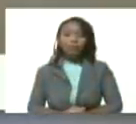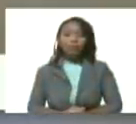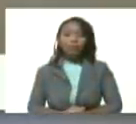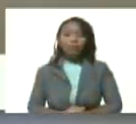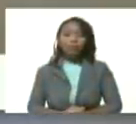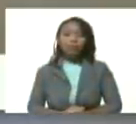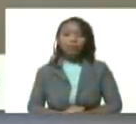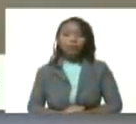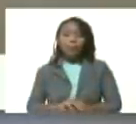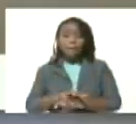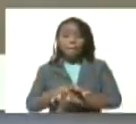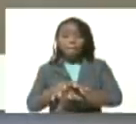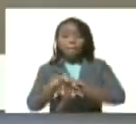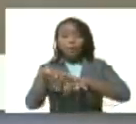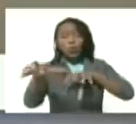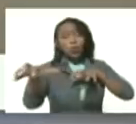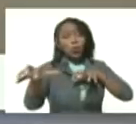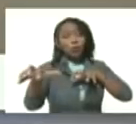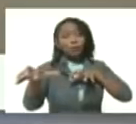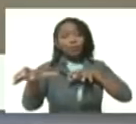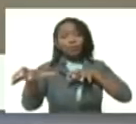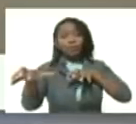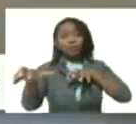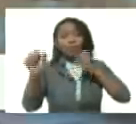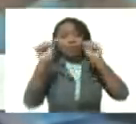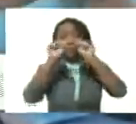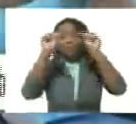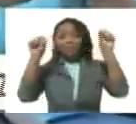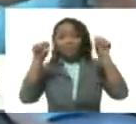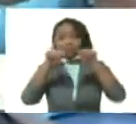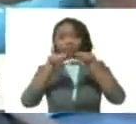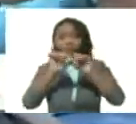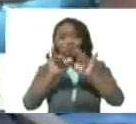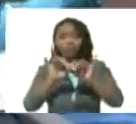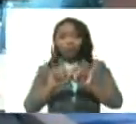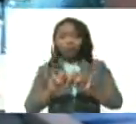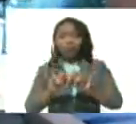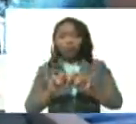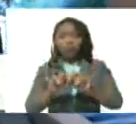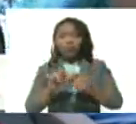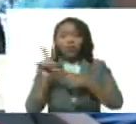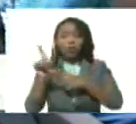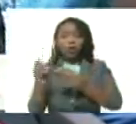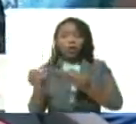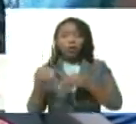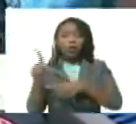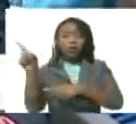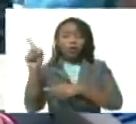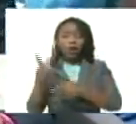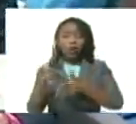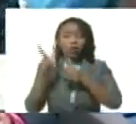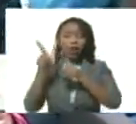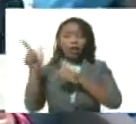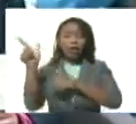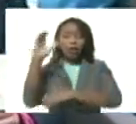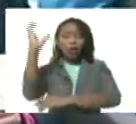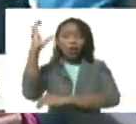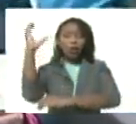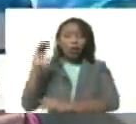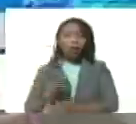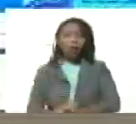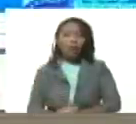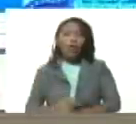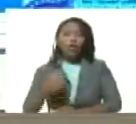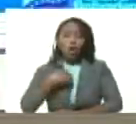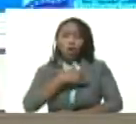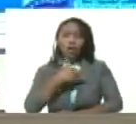de masividad, de sistematicidad por parte de las autoridades colombianas. Yo quiero,